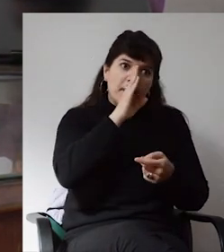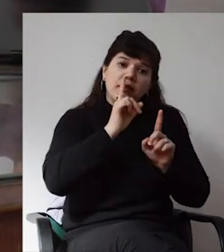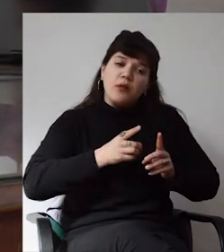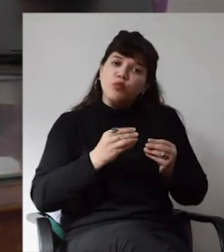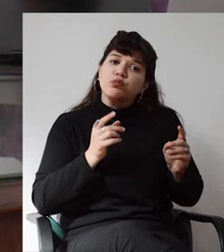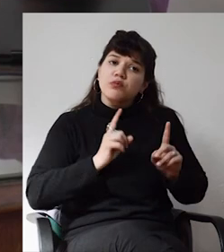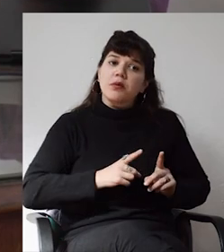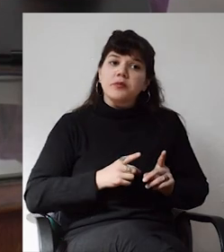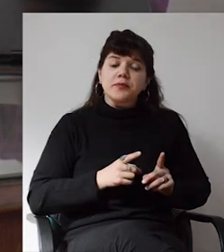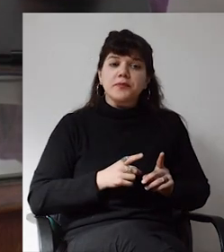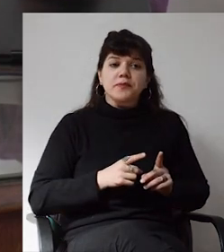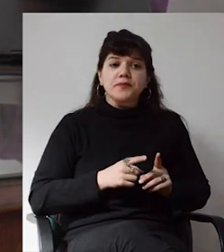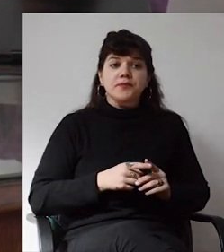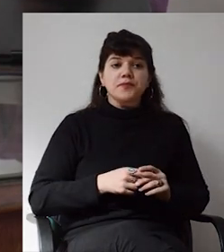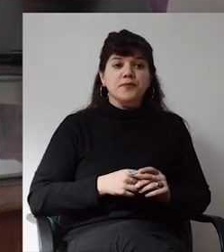sacamos mucho aprendizaje.